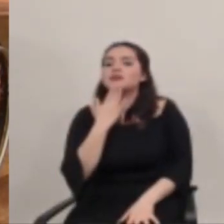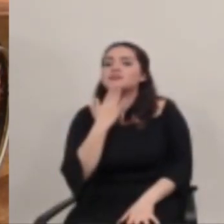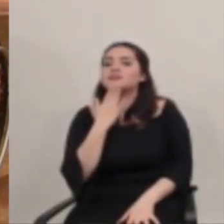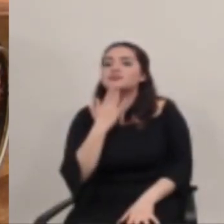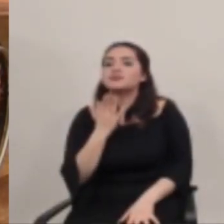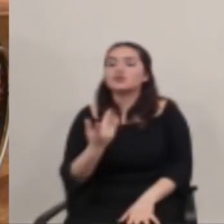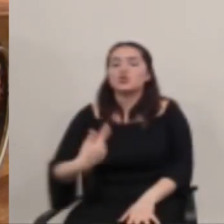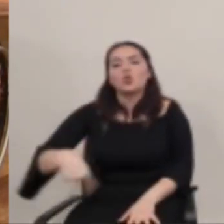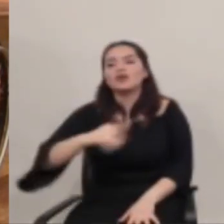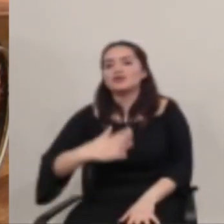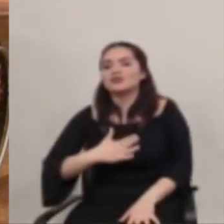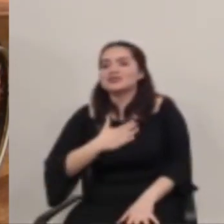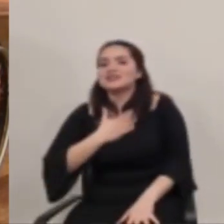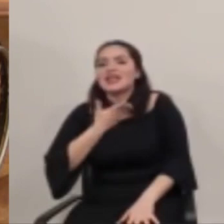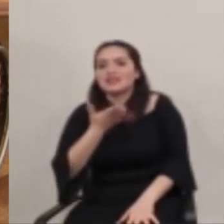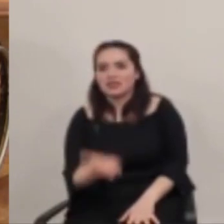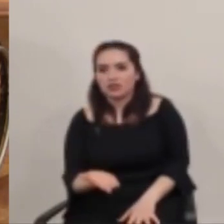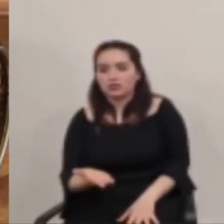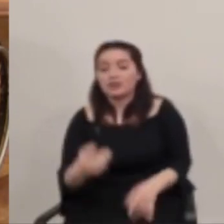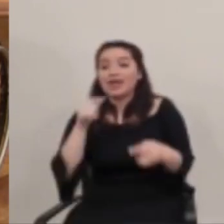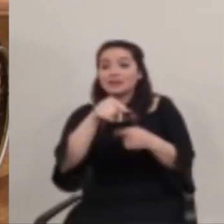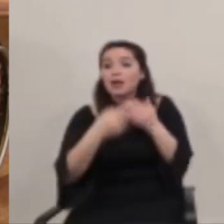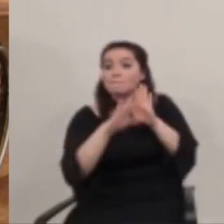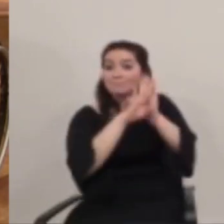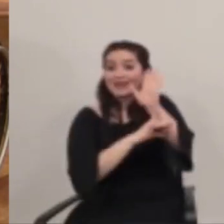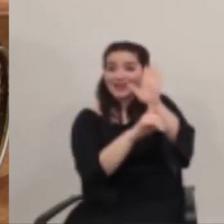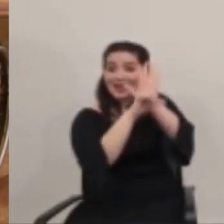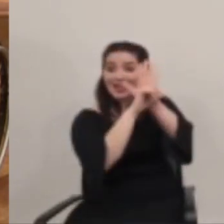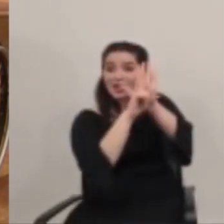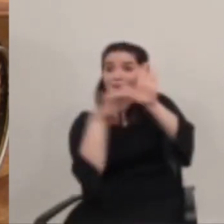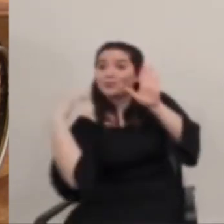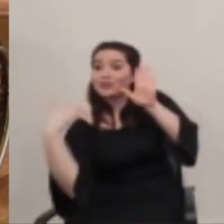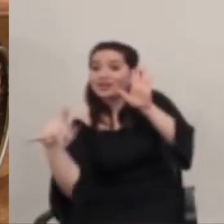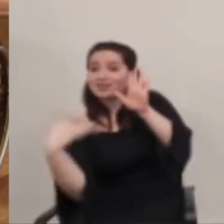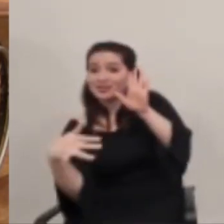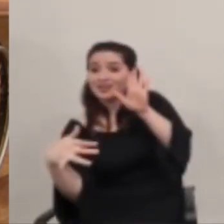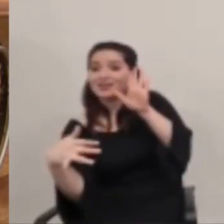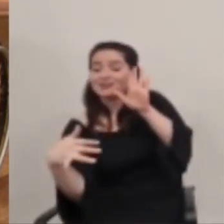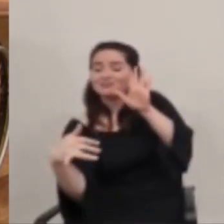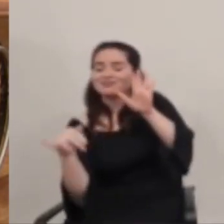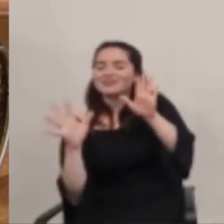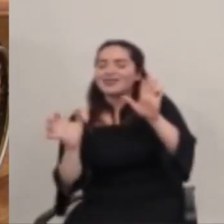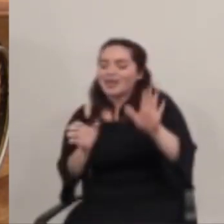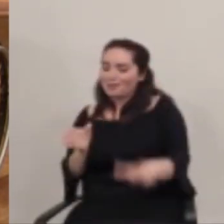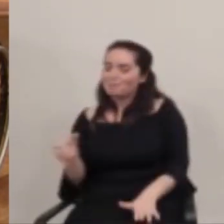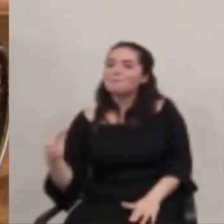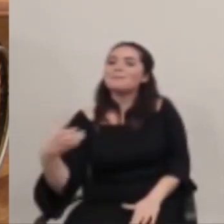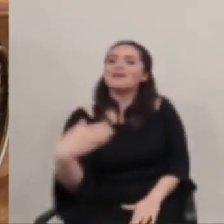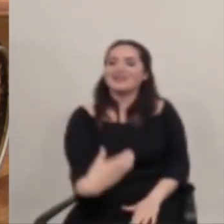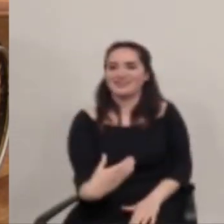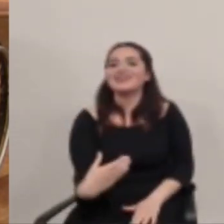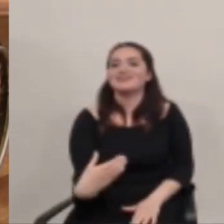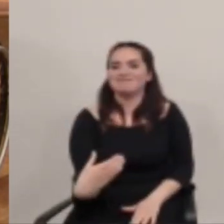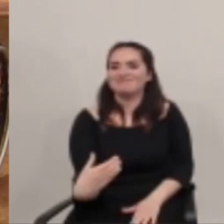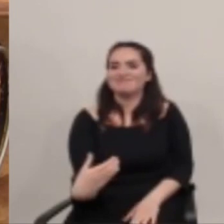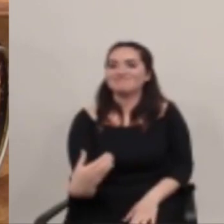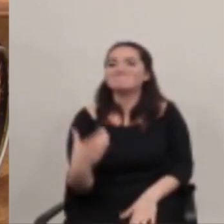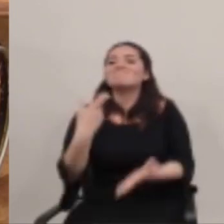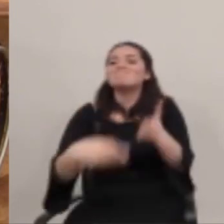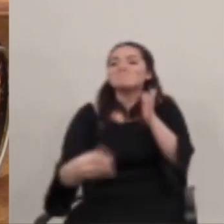nuestro sentido. Entonces, esta política lo que hace importante es que la empatía sea una política y